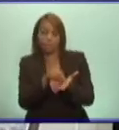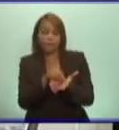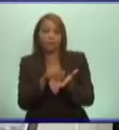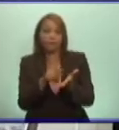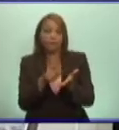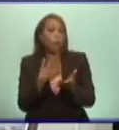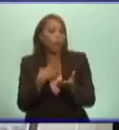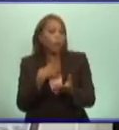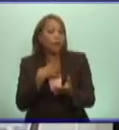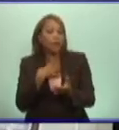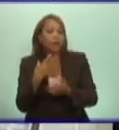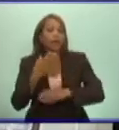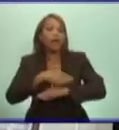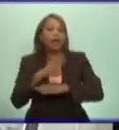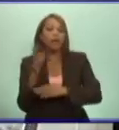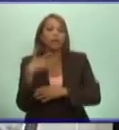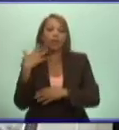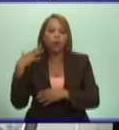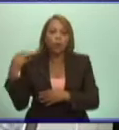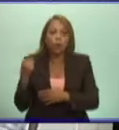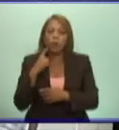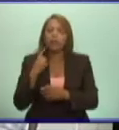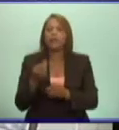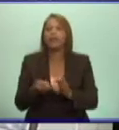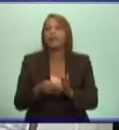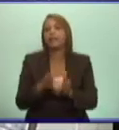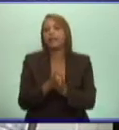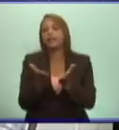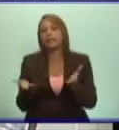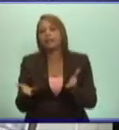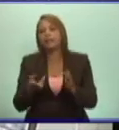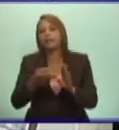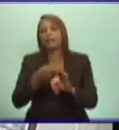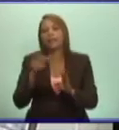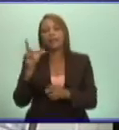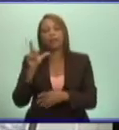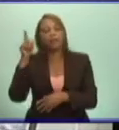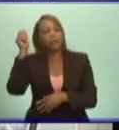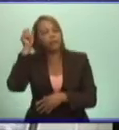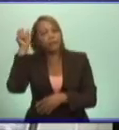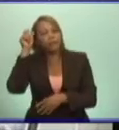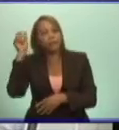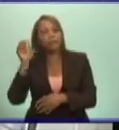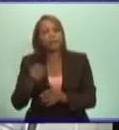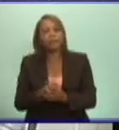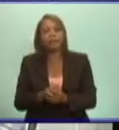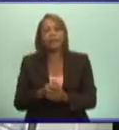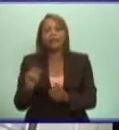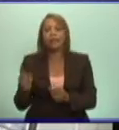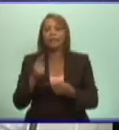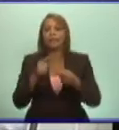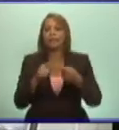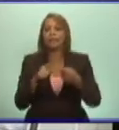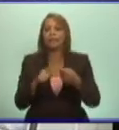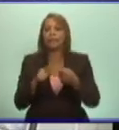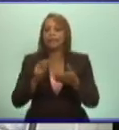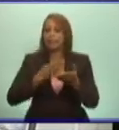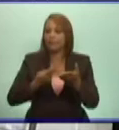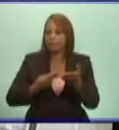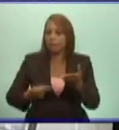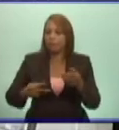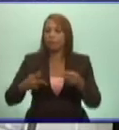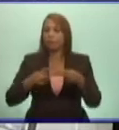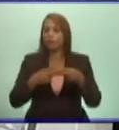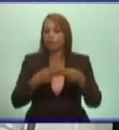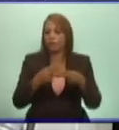tengan su Árbol de colores, o en la libreta de lengua española, las tres actividades fundamentales son el dibujo, es el recortado y